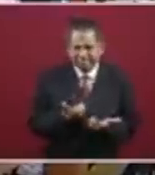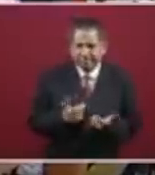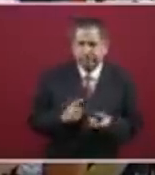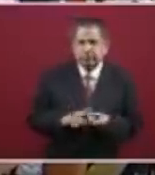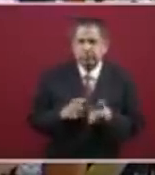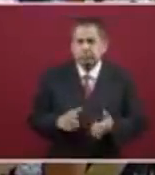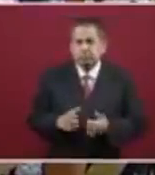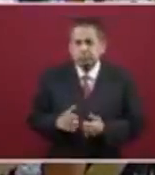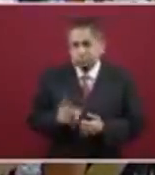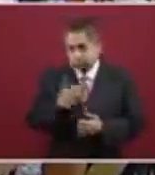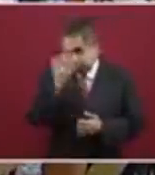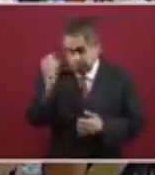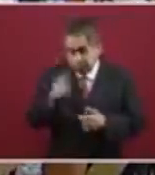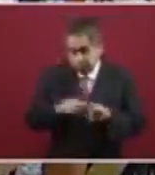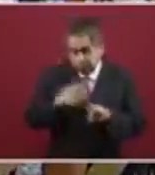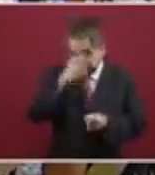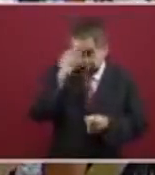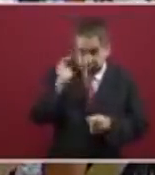¿Nadie?